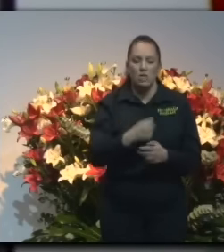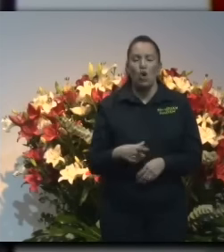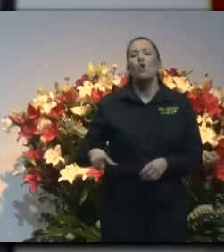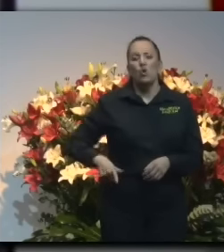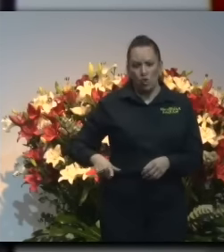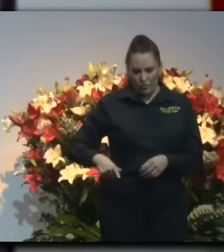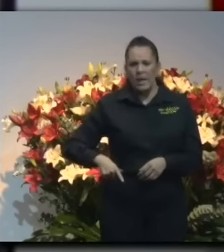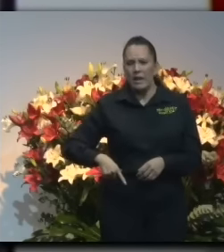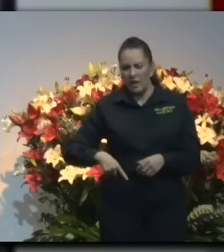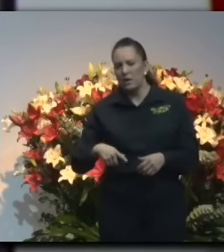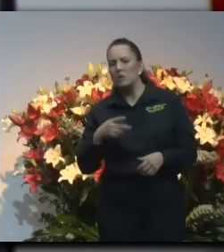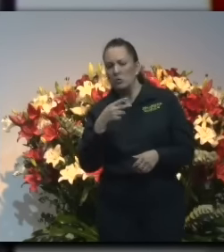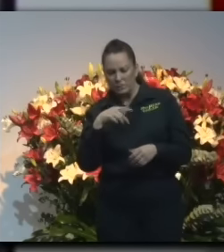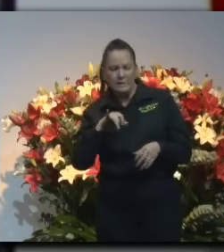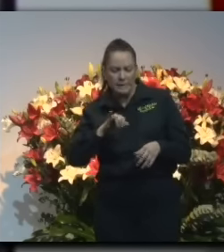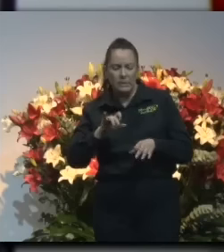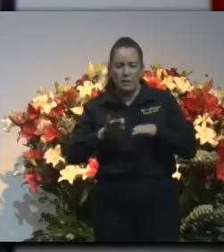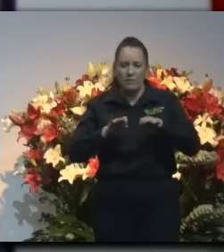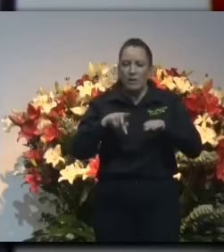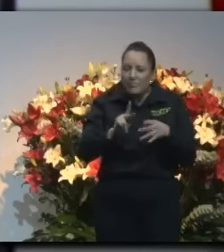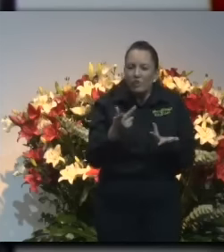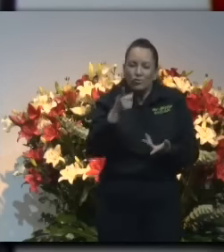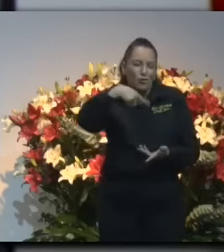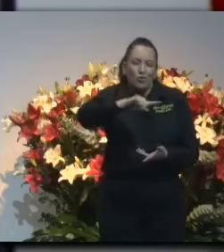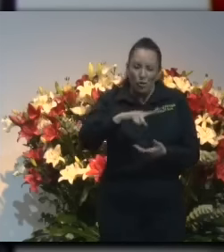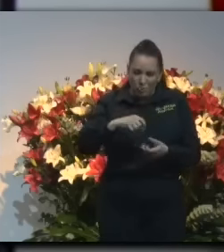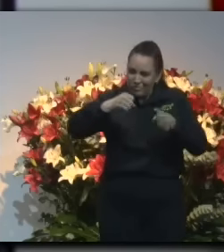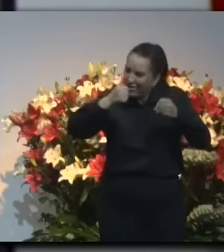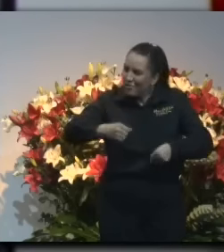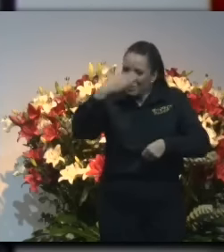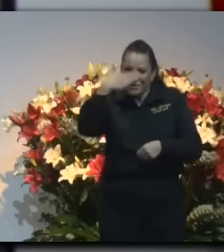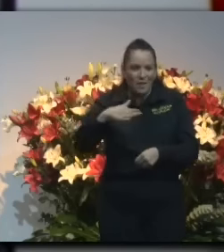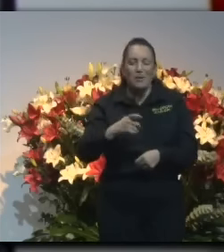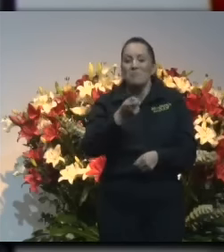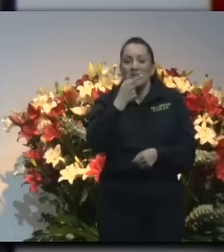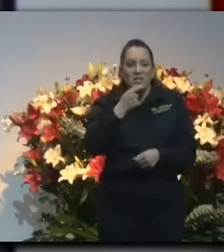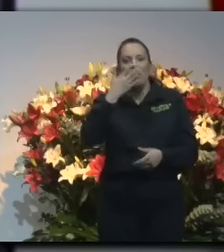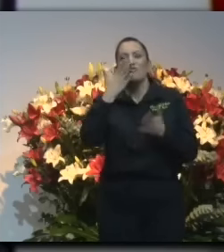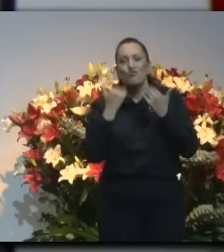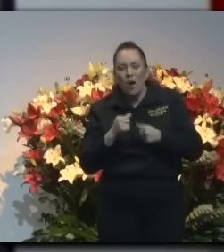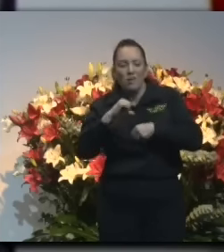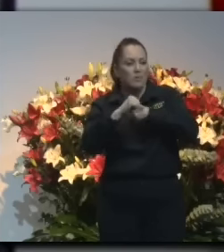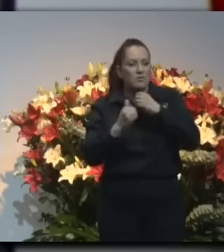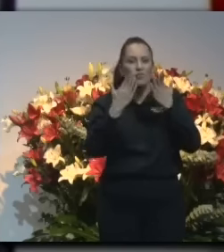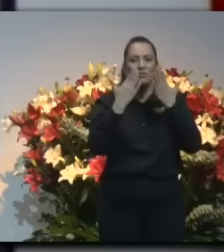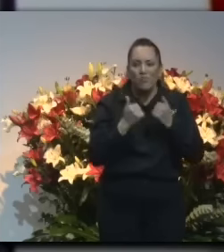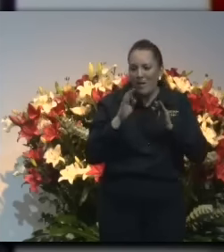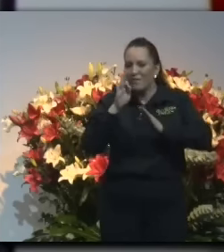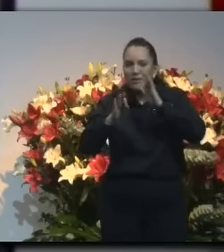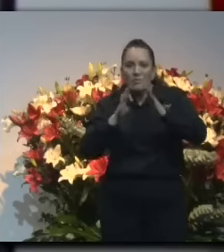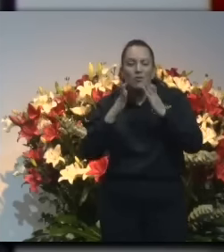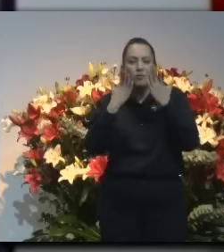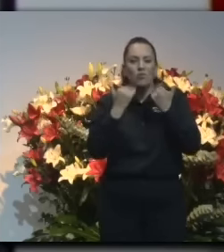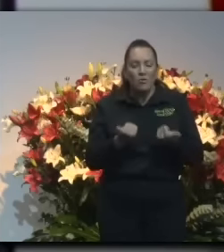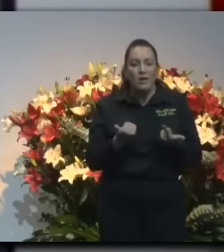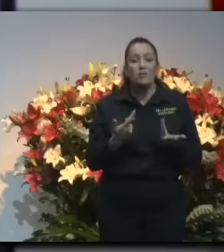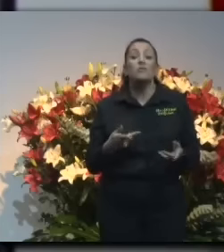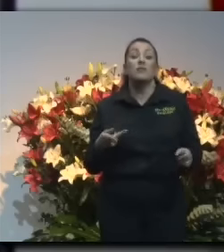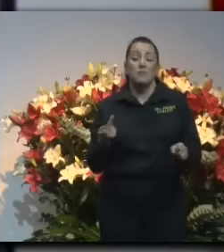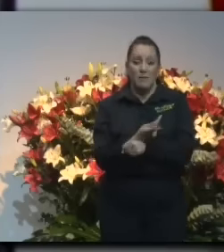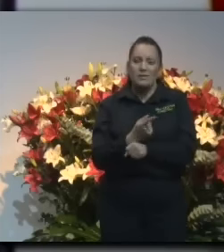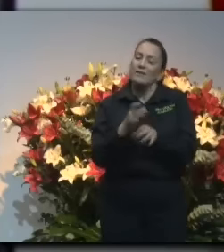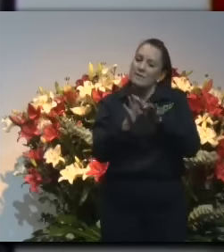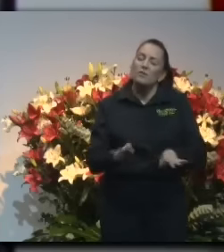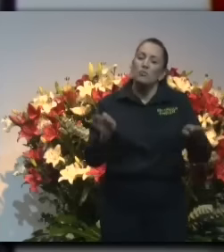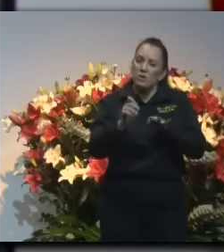pero todos sabemos que no hay medicinas, no hay cirugías, no hay tratamientos médicos. Y en una primera etapa en lo que reconstruimos el